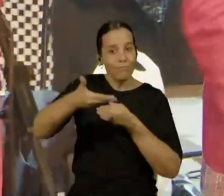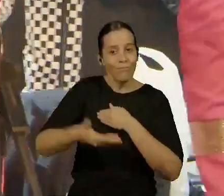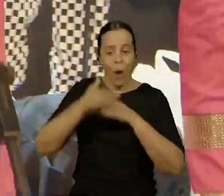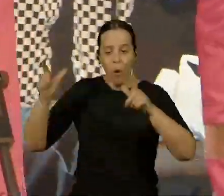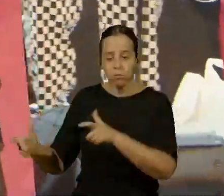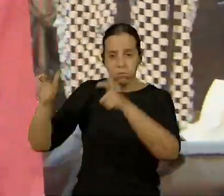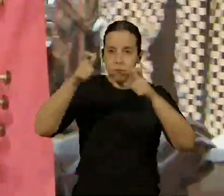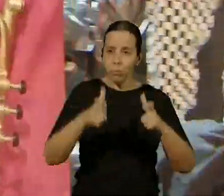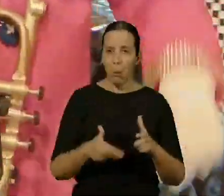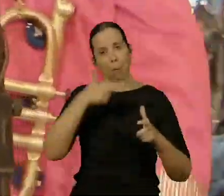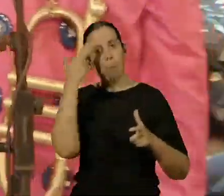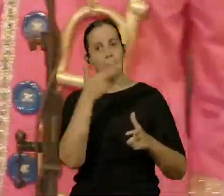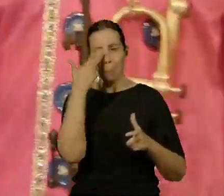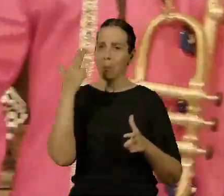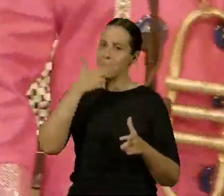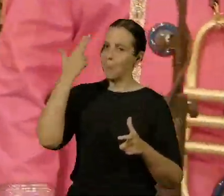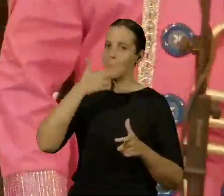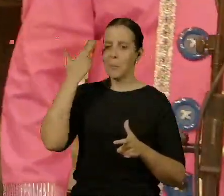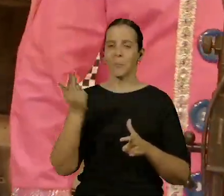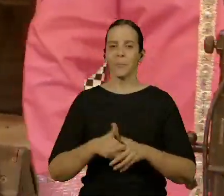plato interesante.